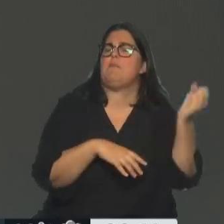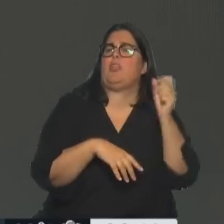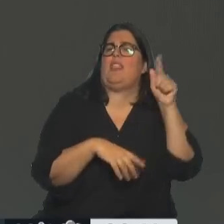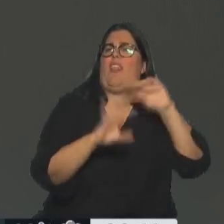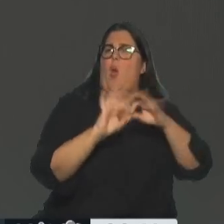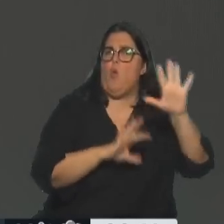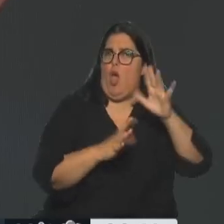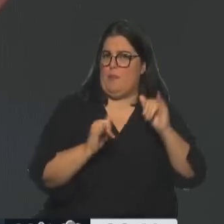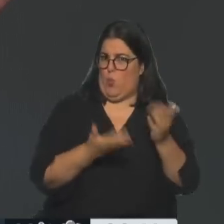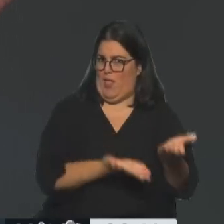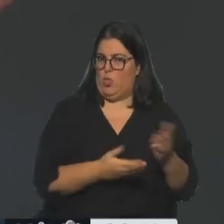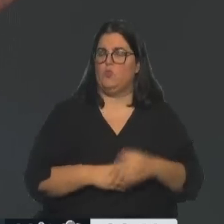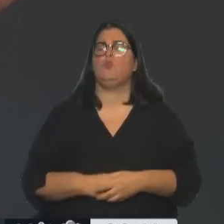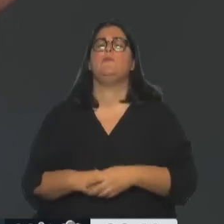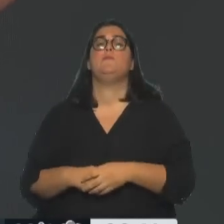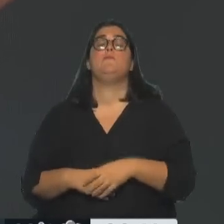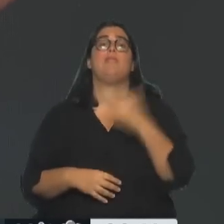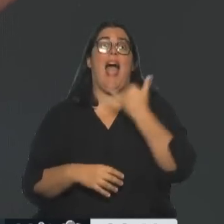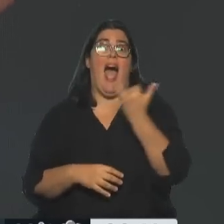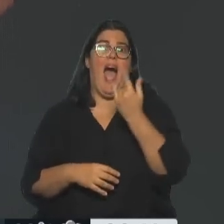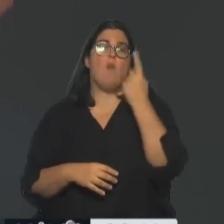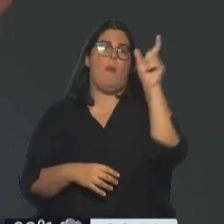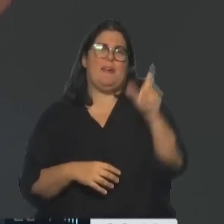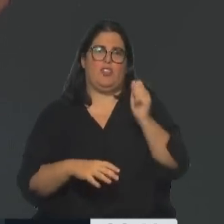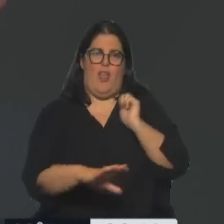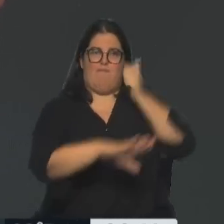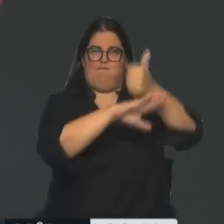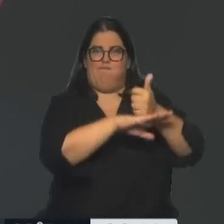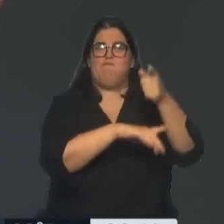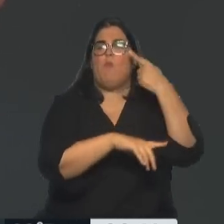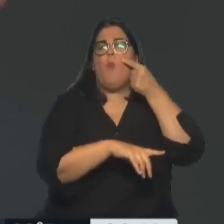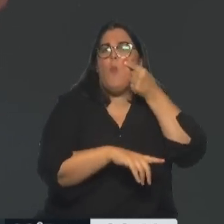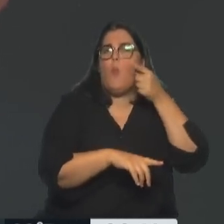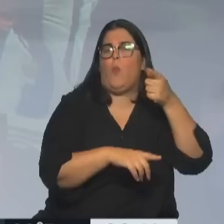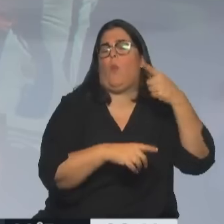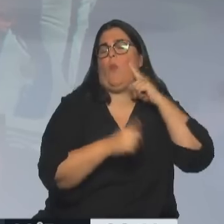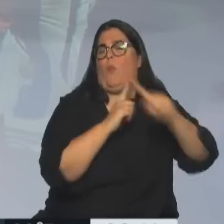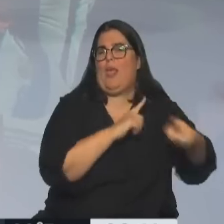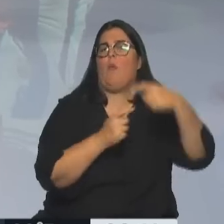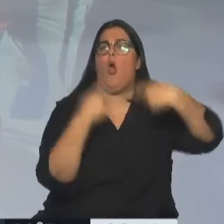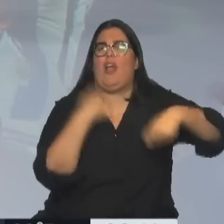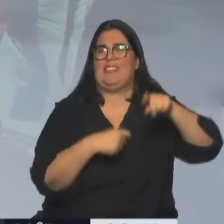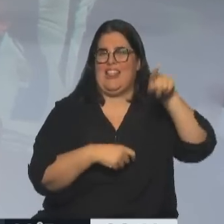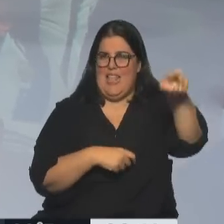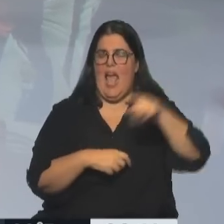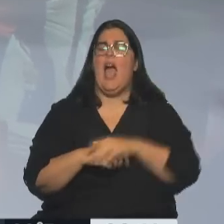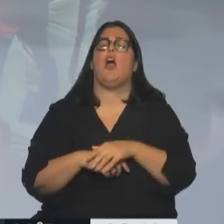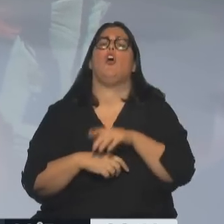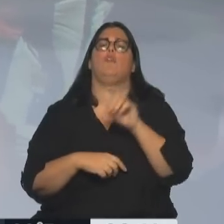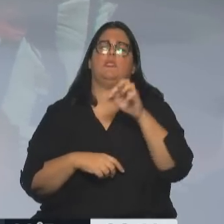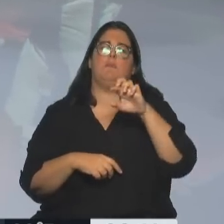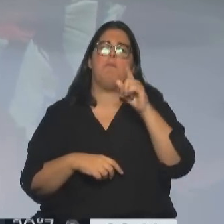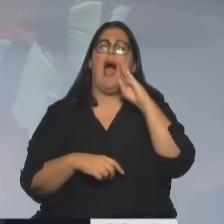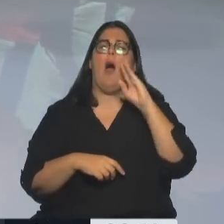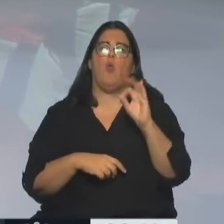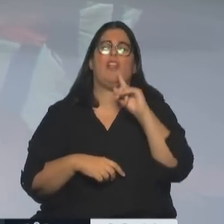Muy bien. Pero tenemos enviados, o sea que vamos a estar permanentemente en vivo desde Santiago del Estero. Totalmente, con Pablo Tiburci, con todo el informe. En cualquier momento